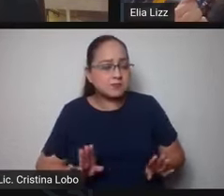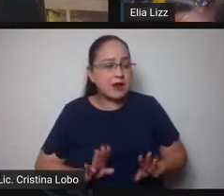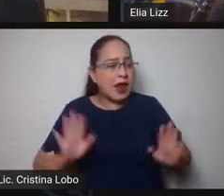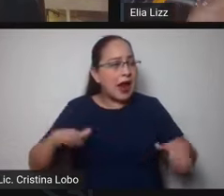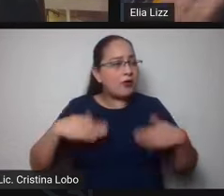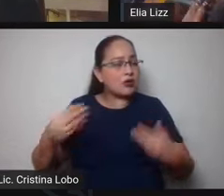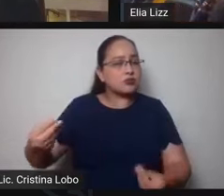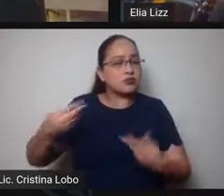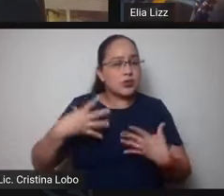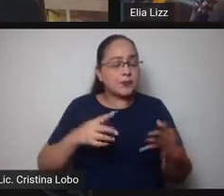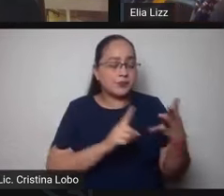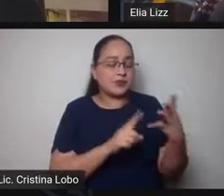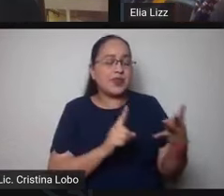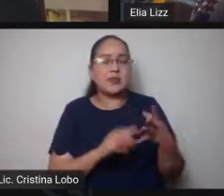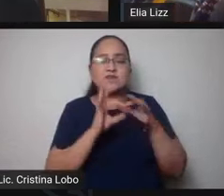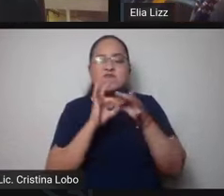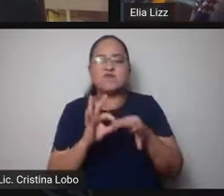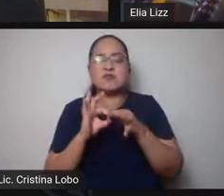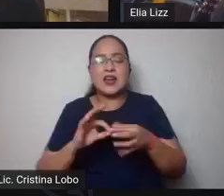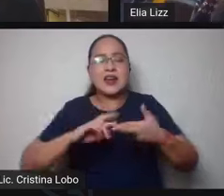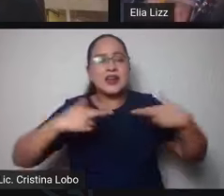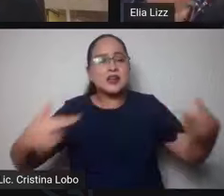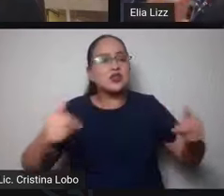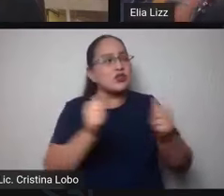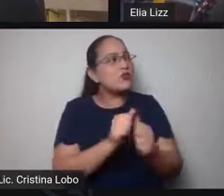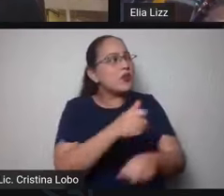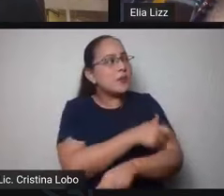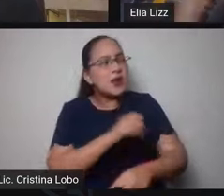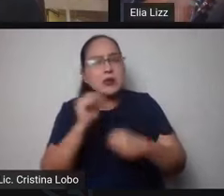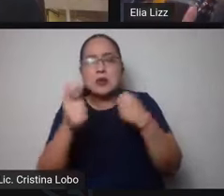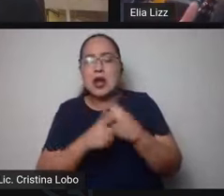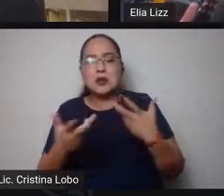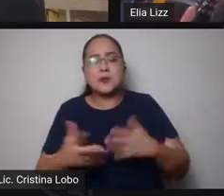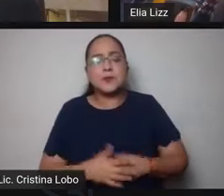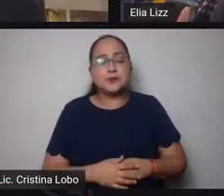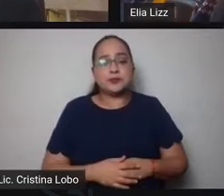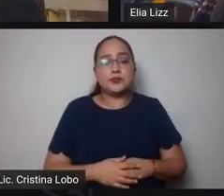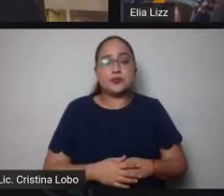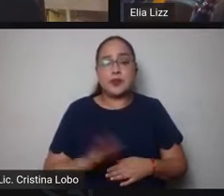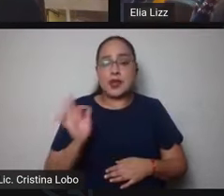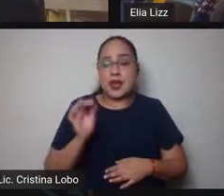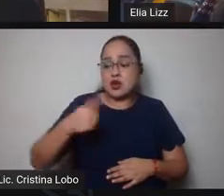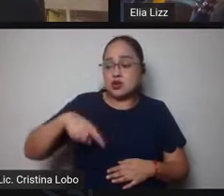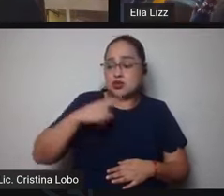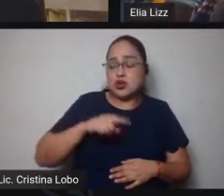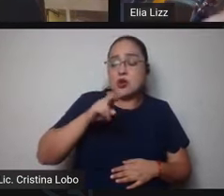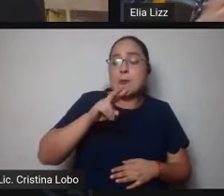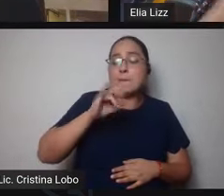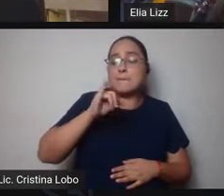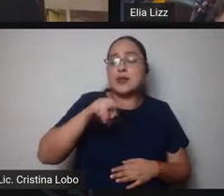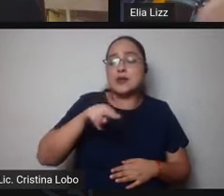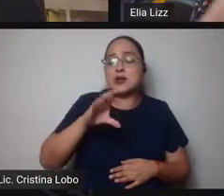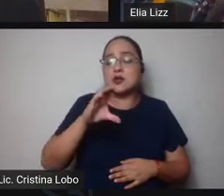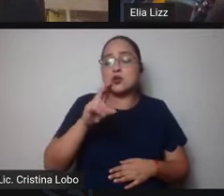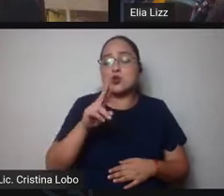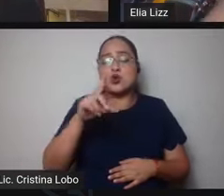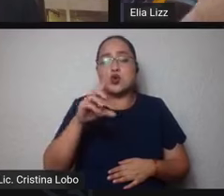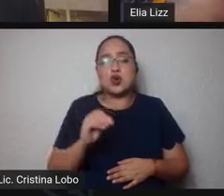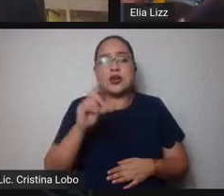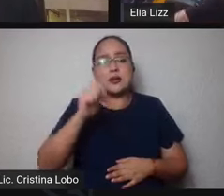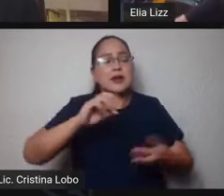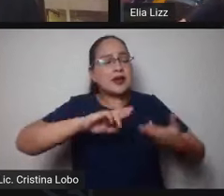afectivos. ¿Qué pasa cuando llegamos a la vejez? El vínculo, lo entendemos prácticamente, es la relación que